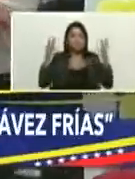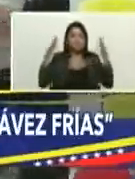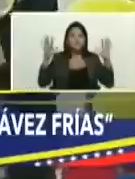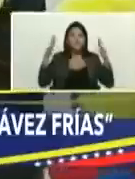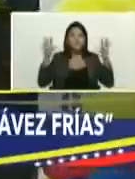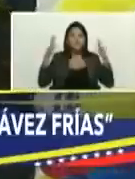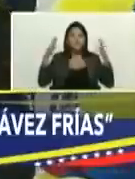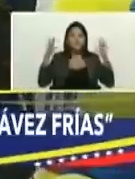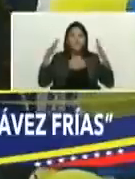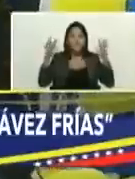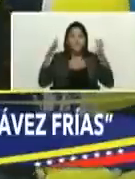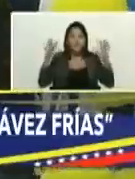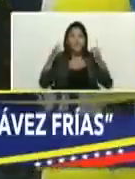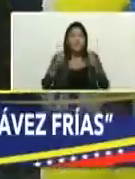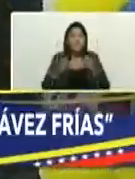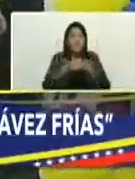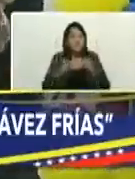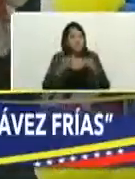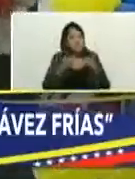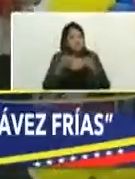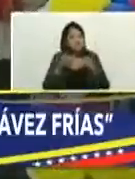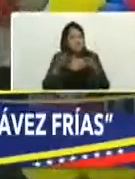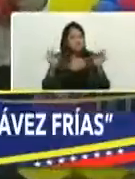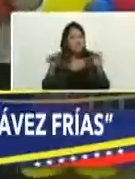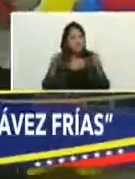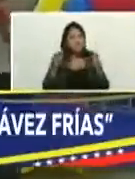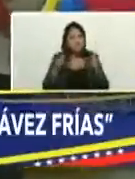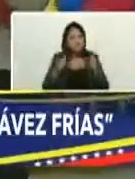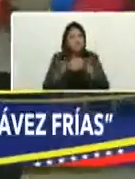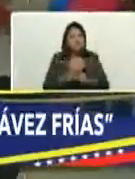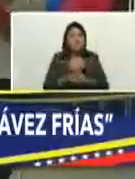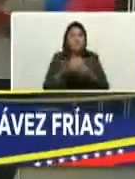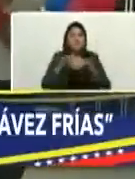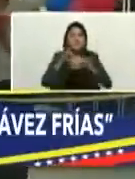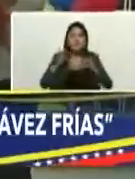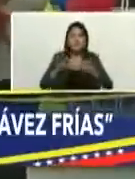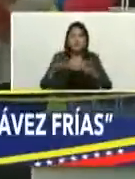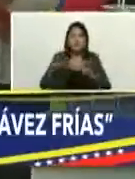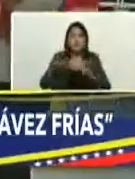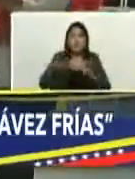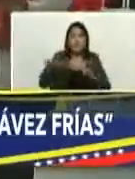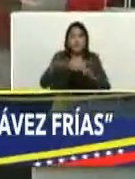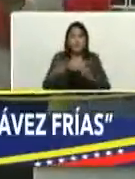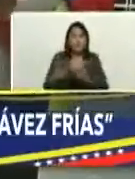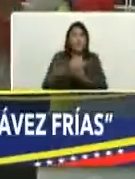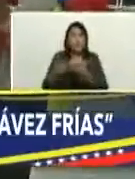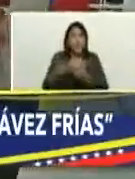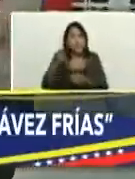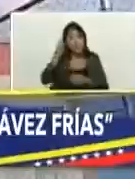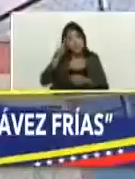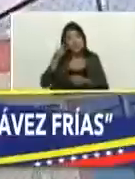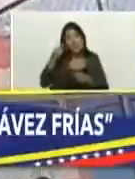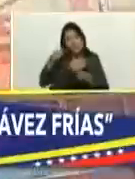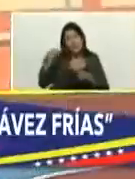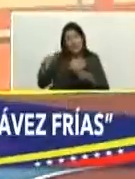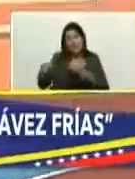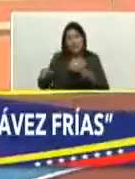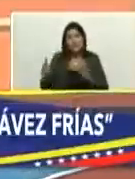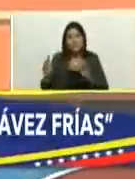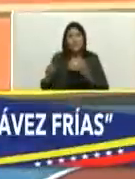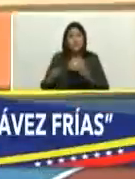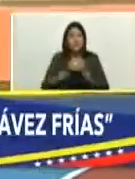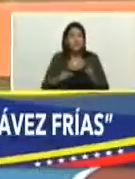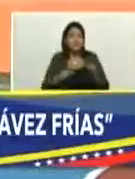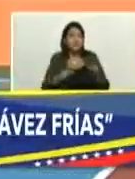buen vivir y para la felicidad de nuestro pueblo. Bueno, aquí tenemos a la